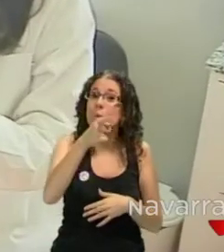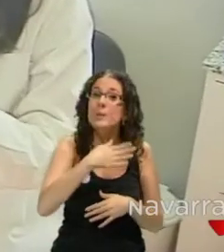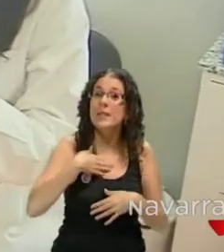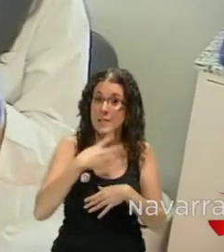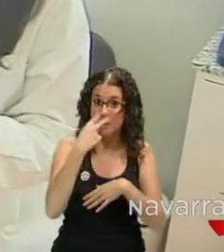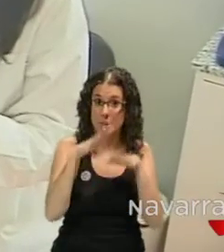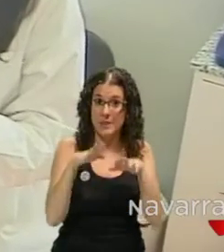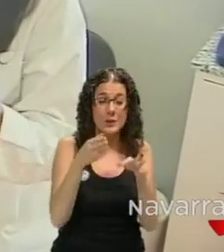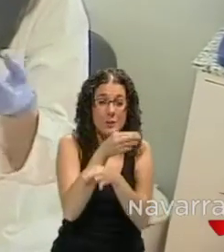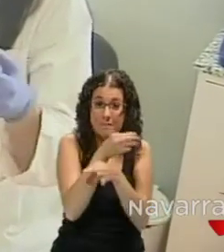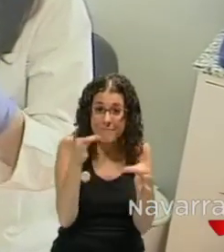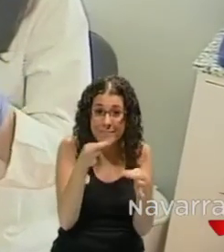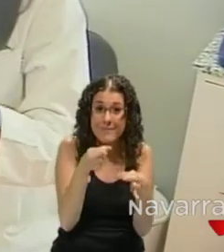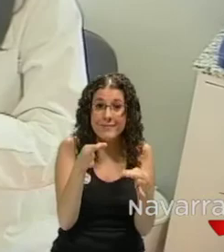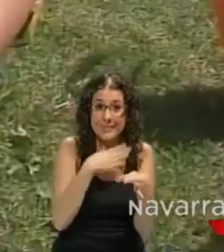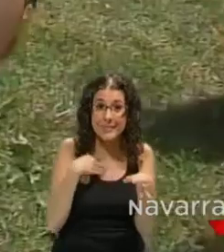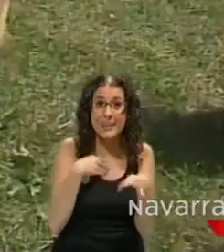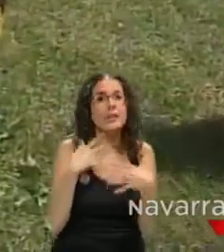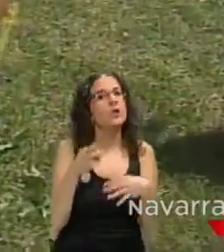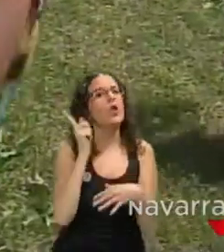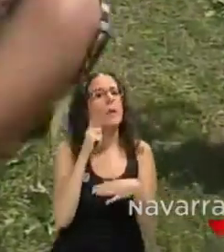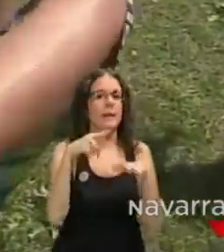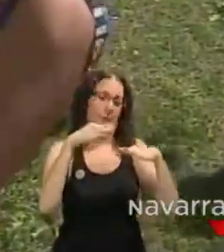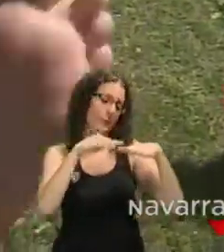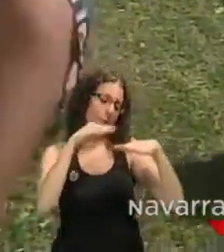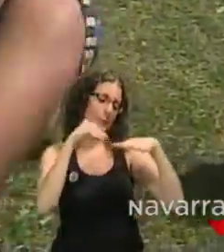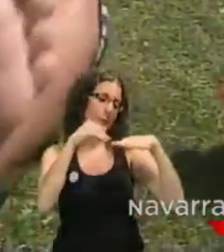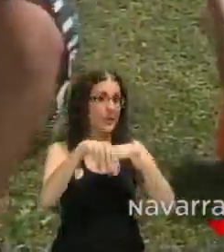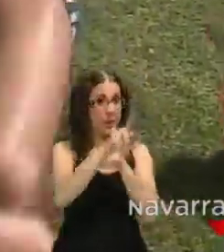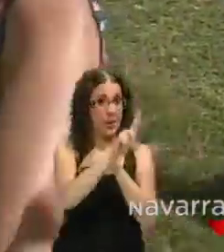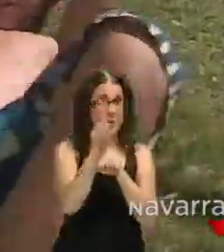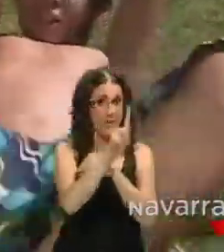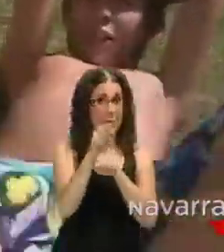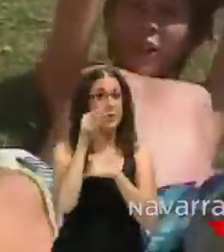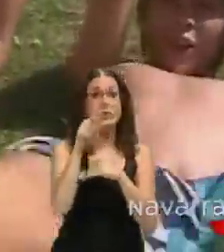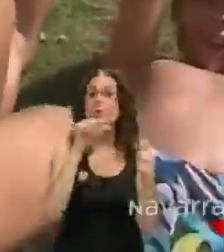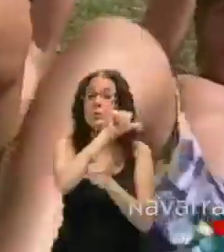uñas en verano. Has de cuidarlos durante todo el año porque lo agradeceremos durante toda la vida.